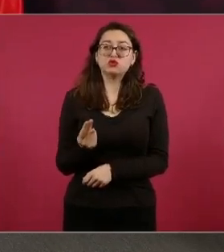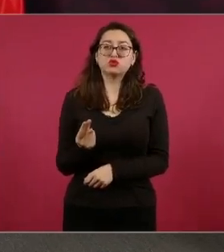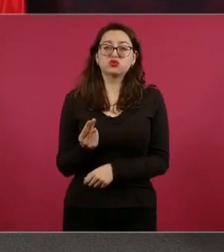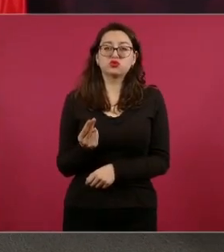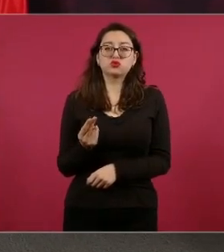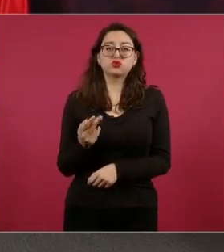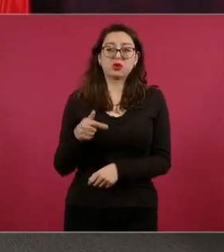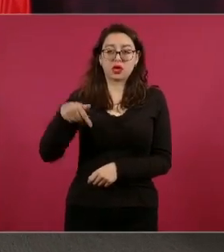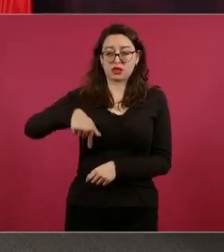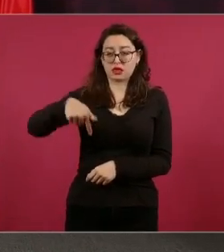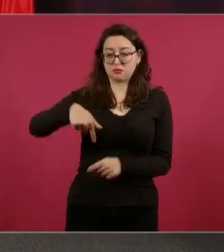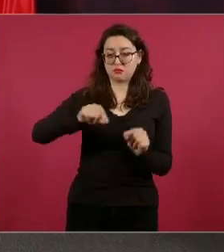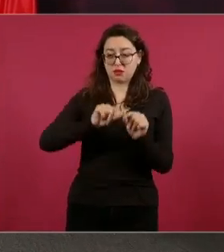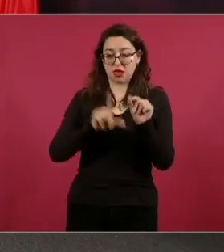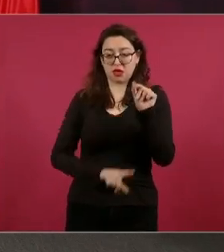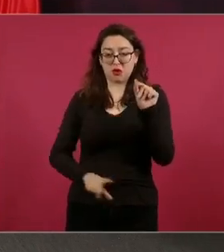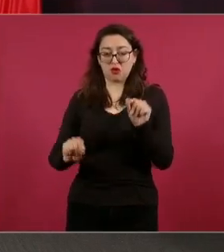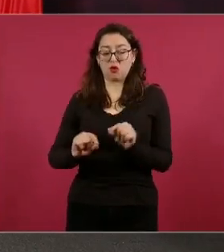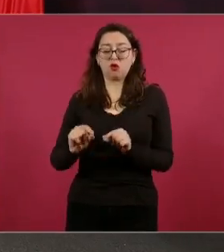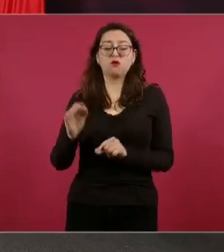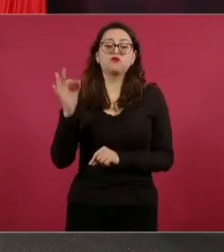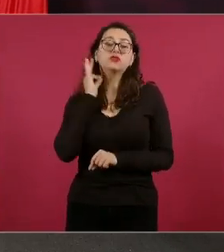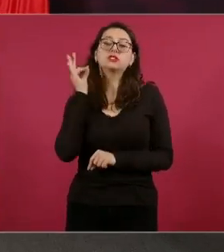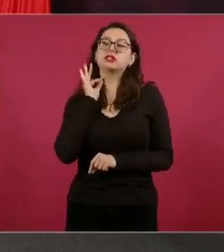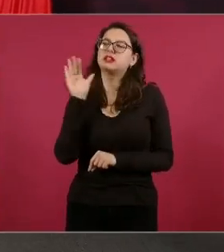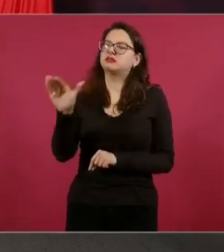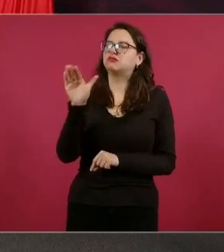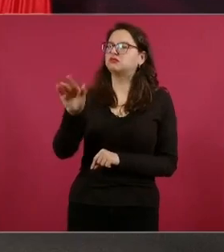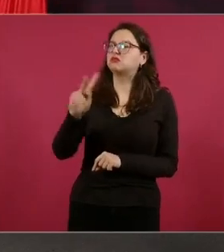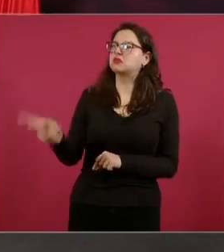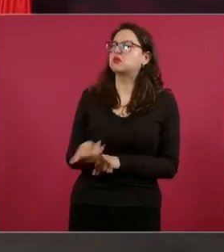a la Fiscalía si hay